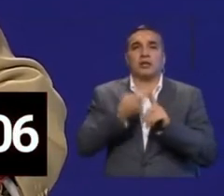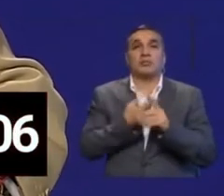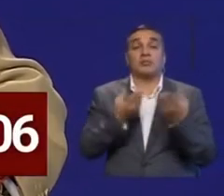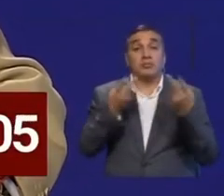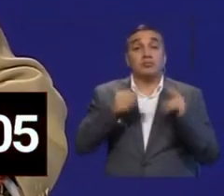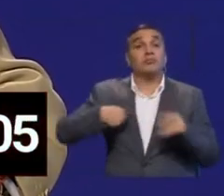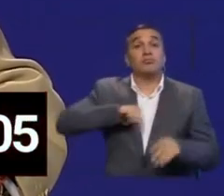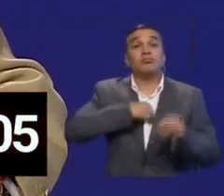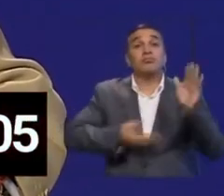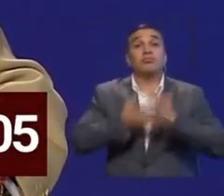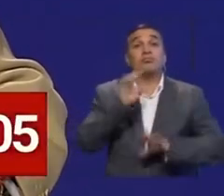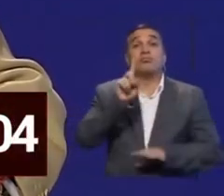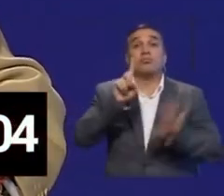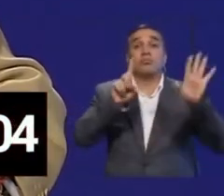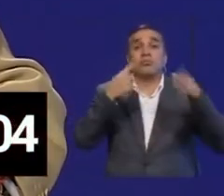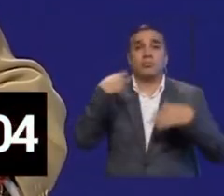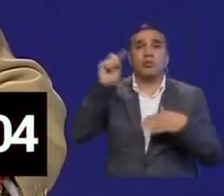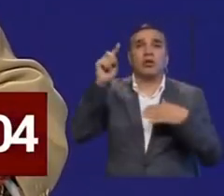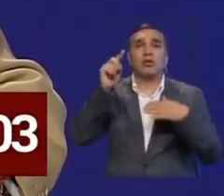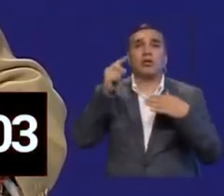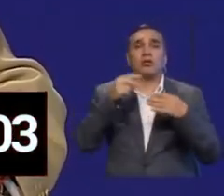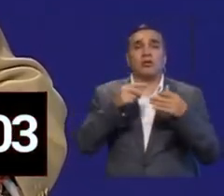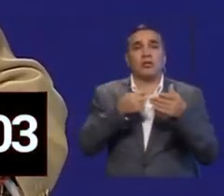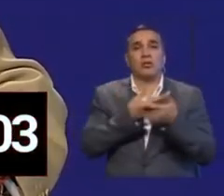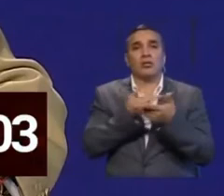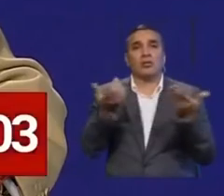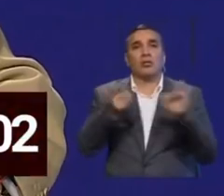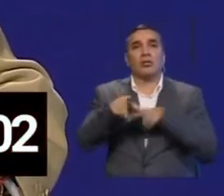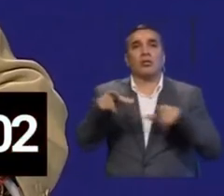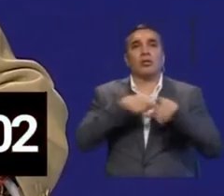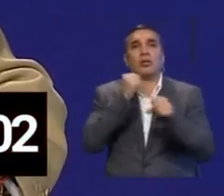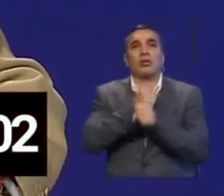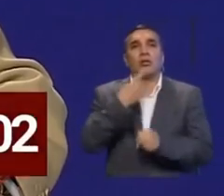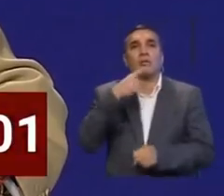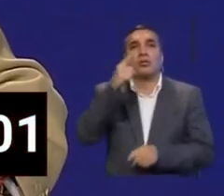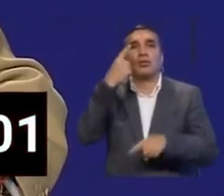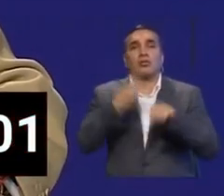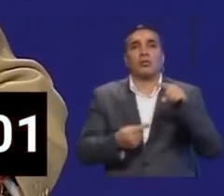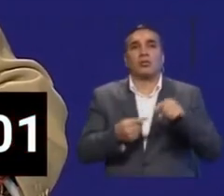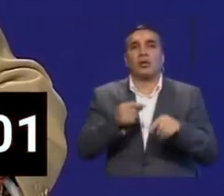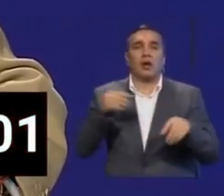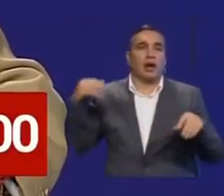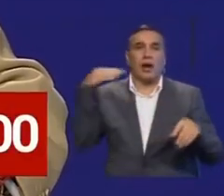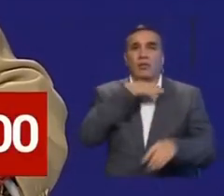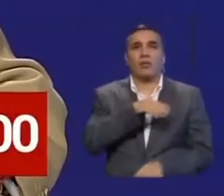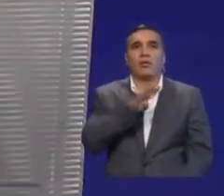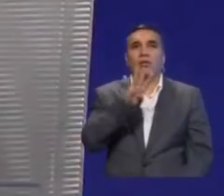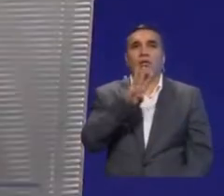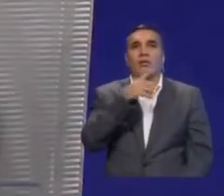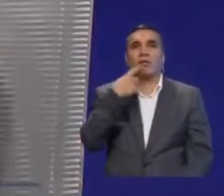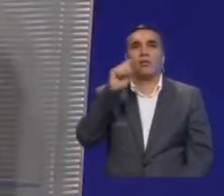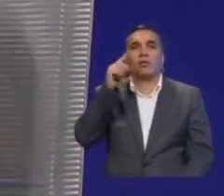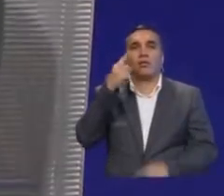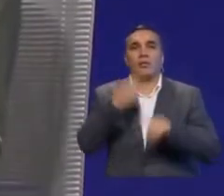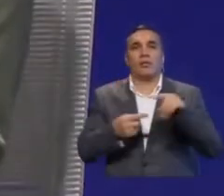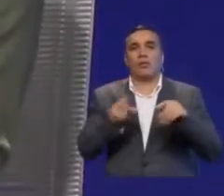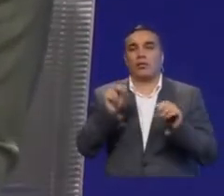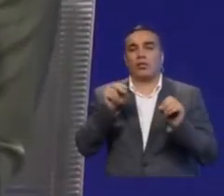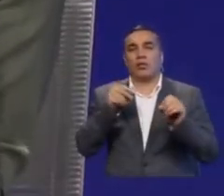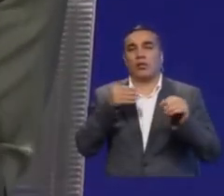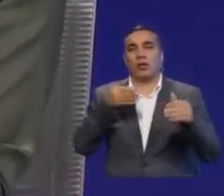Y vamos a dar 6 millones de puestos de trabajo, 1,5 millones directo y 4,5 millones